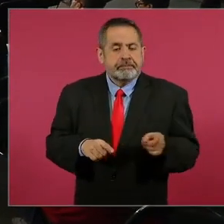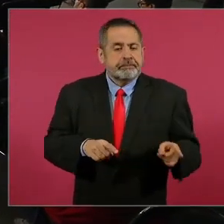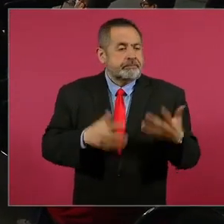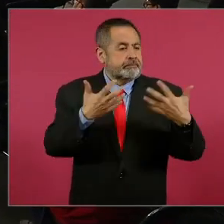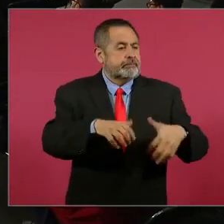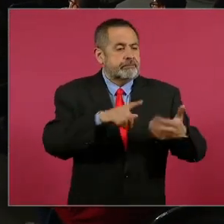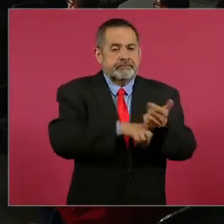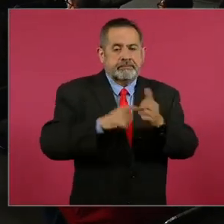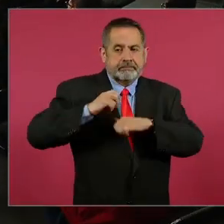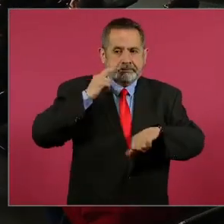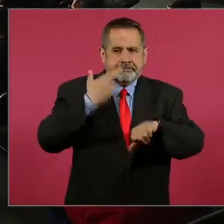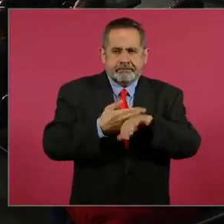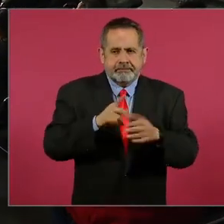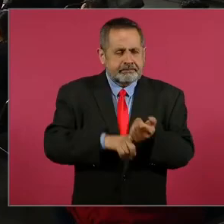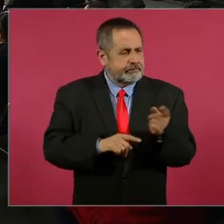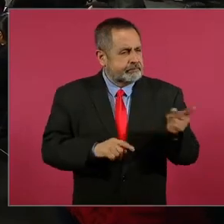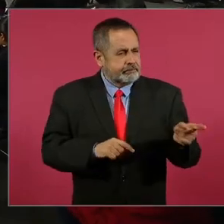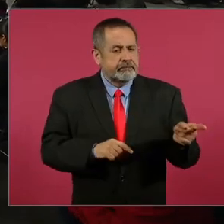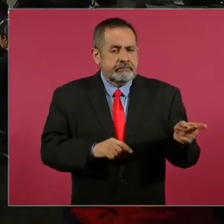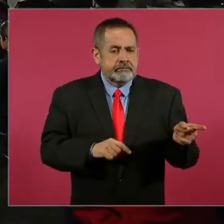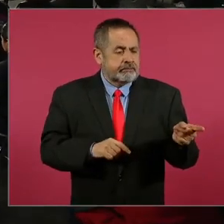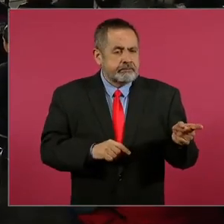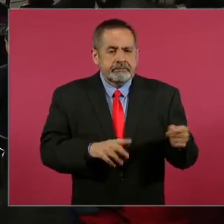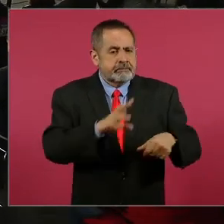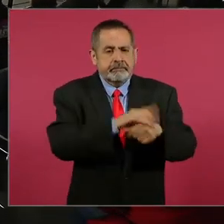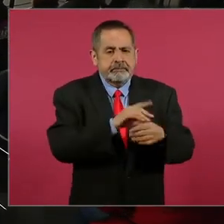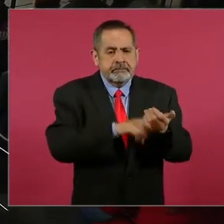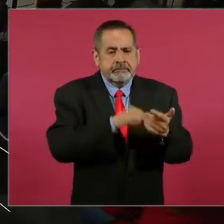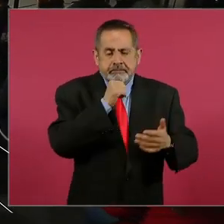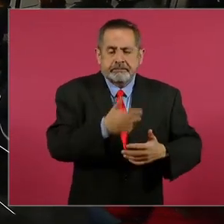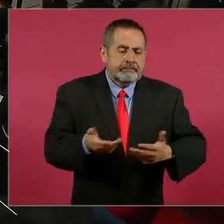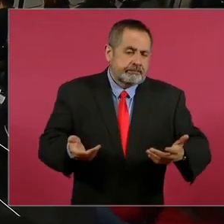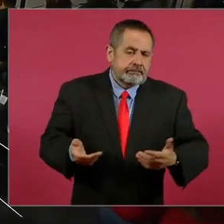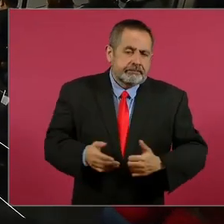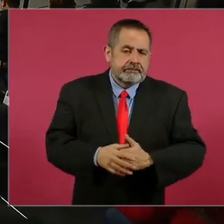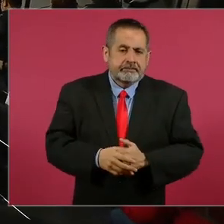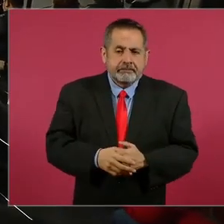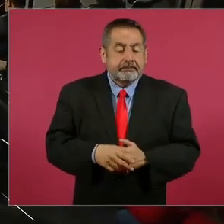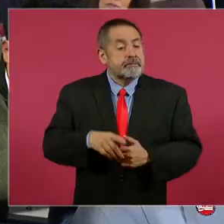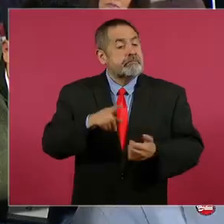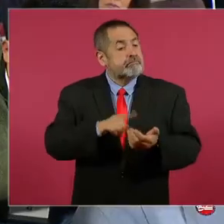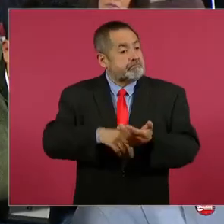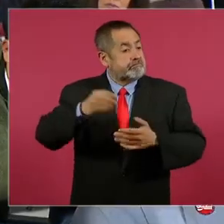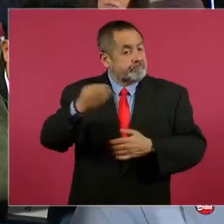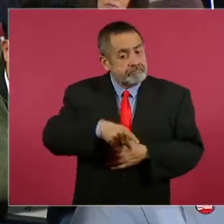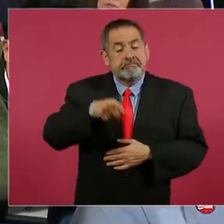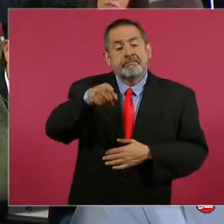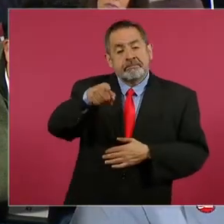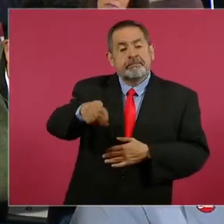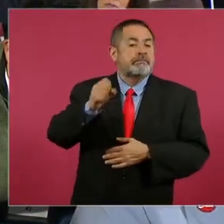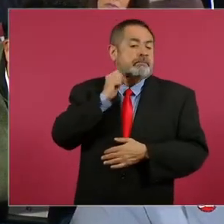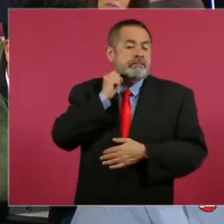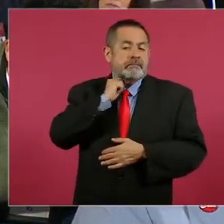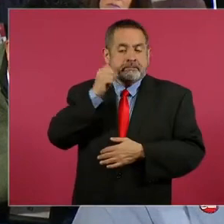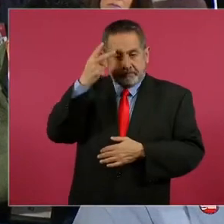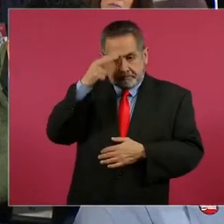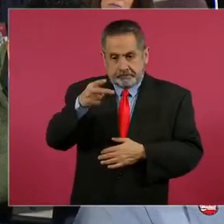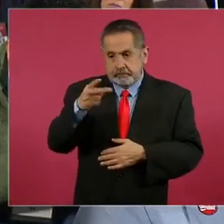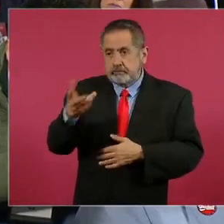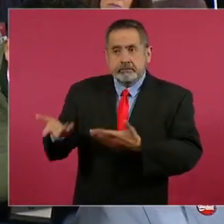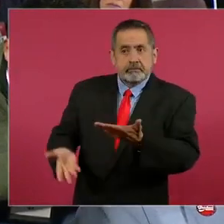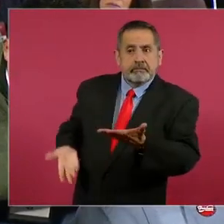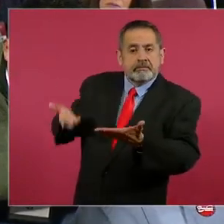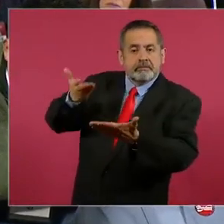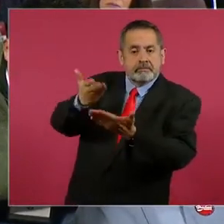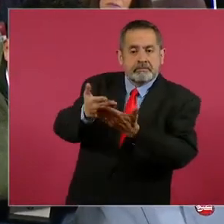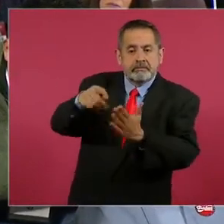empresa titular del ilegal permiso. Incluso en el Senado de la República ya hay un punto de